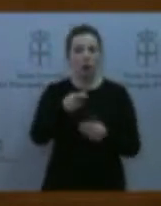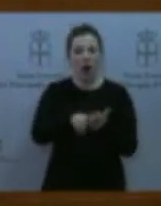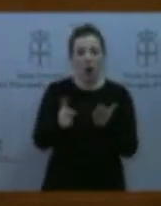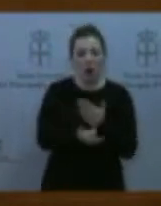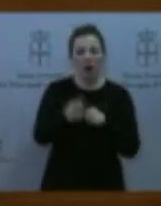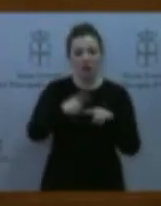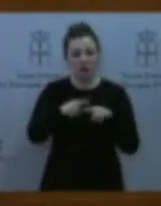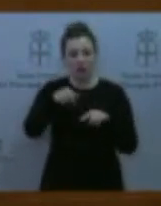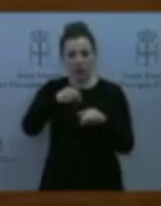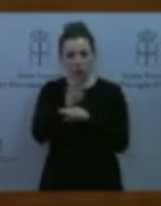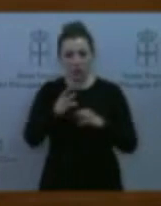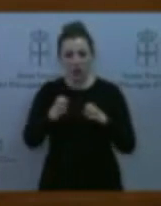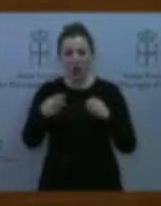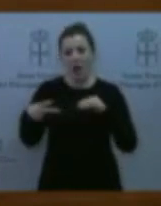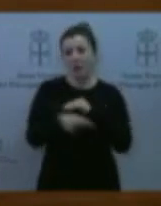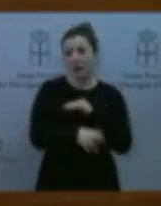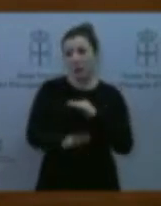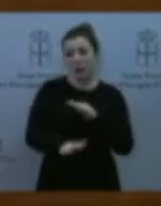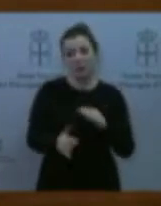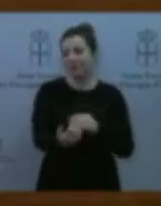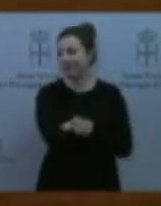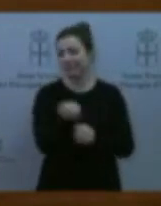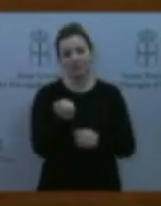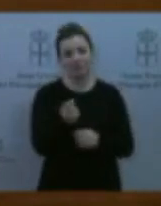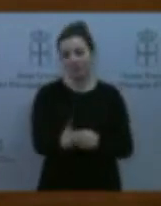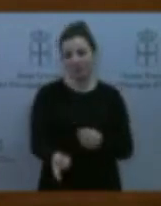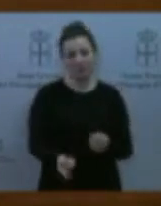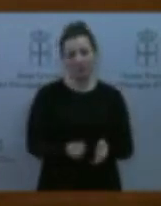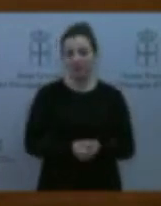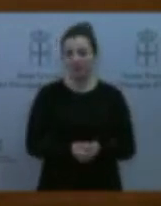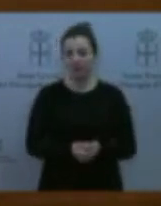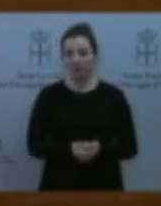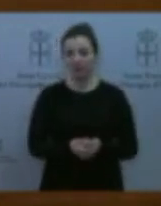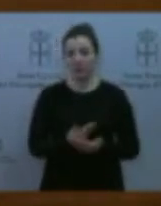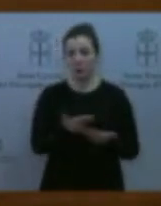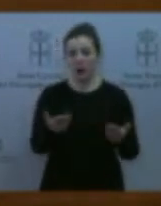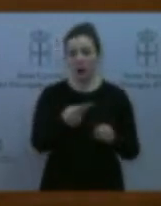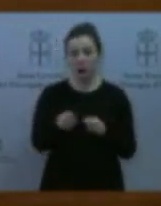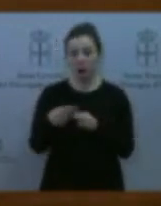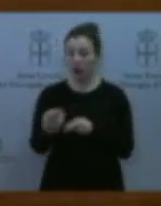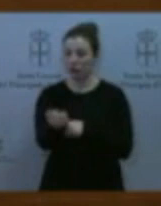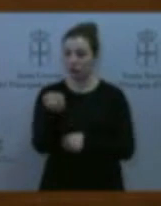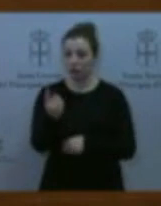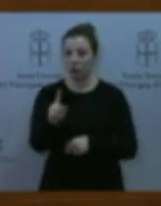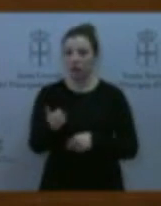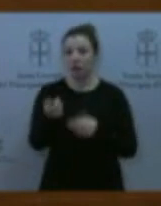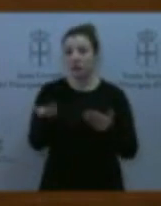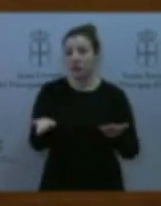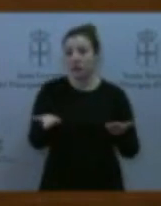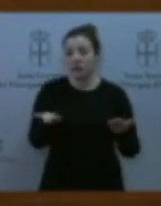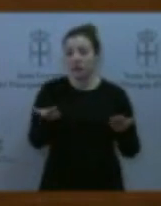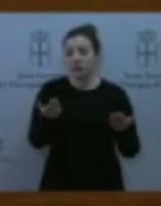no apoyaron estas alegaciones y de todas formas aquí quedan los mimbres. No pierdo la esperanza de que en el